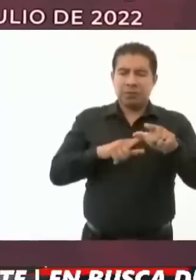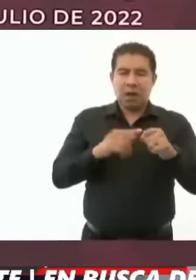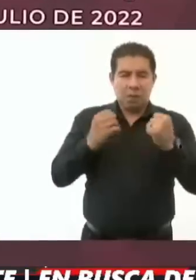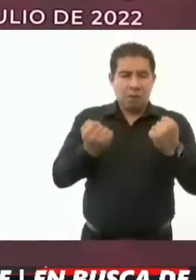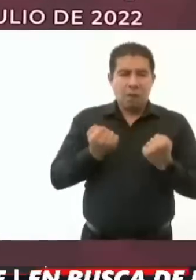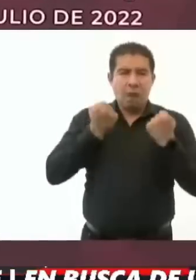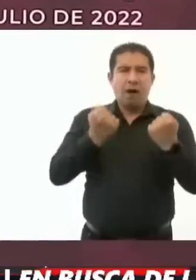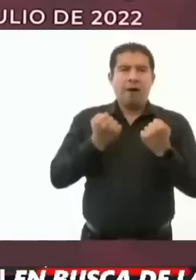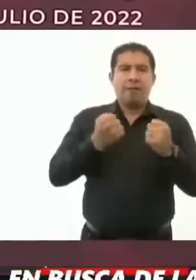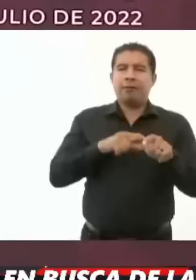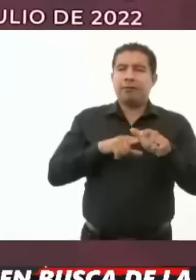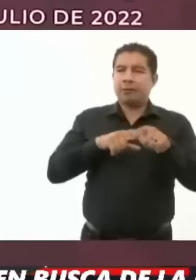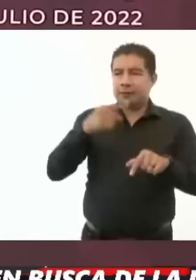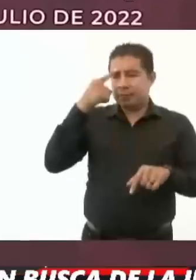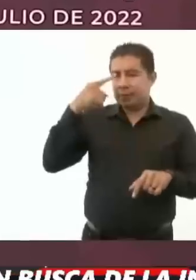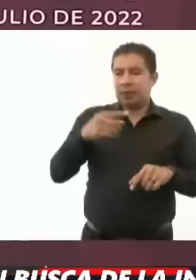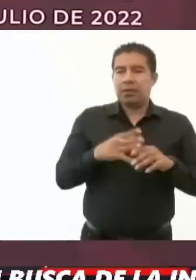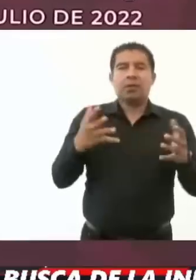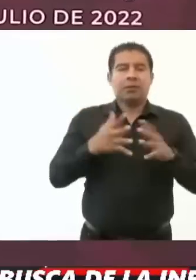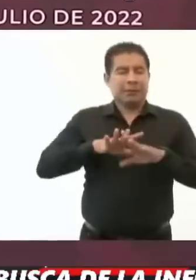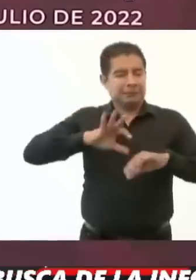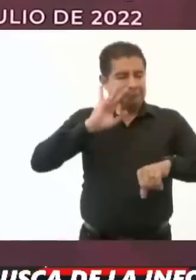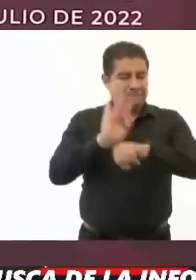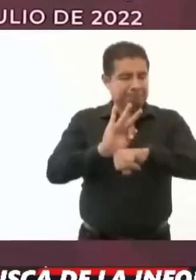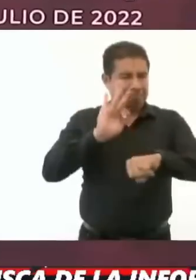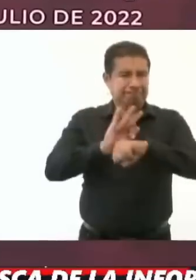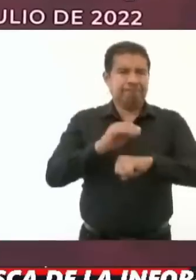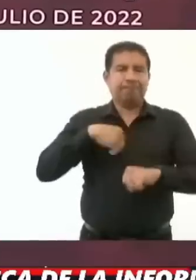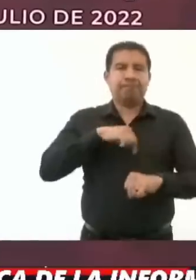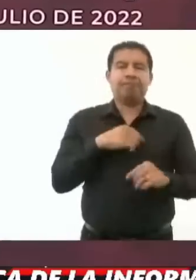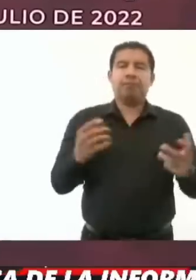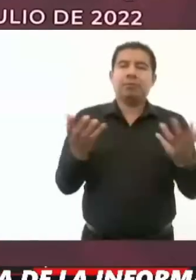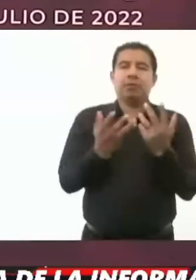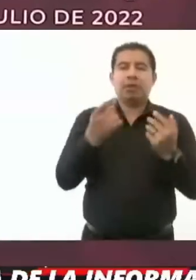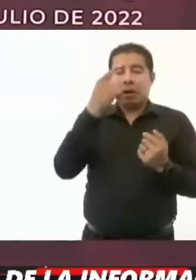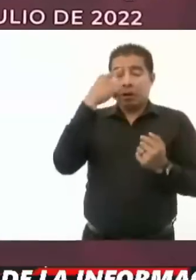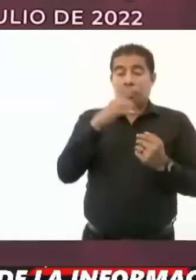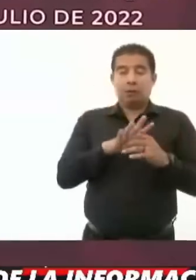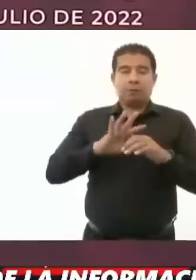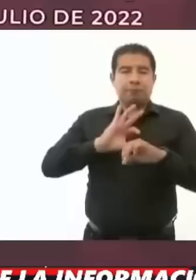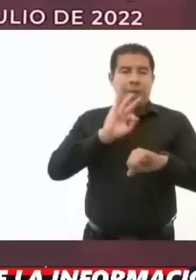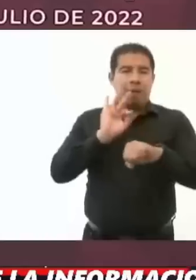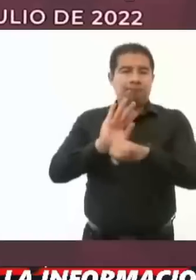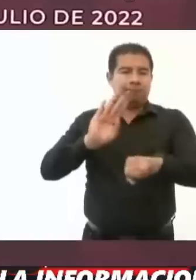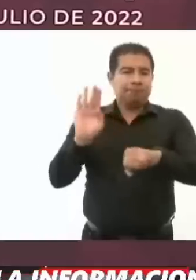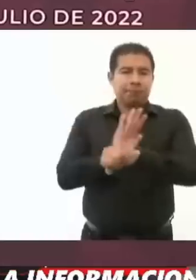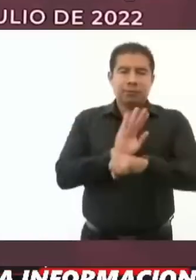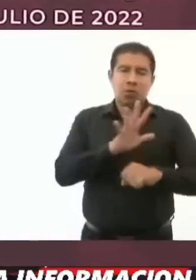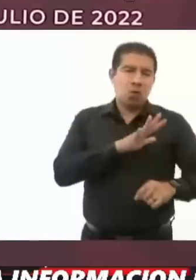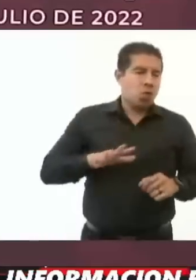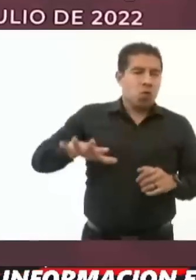fortaleciendo todas las acciones en beneficio de nuestro